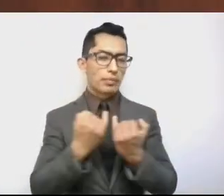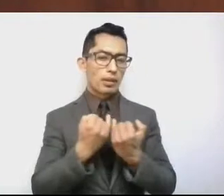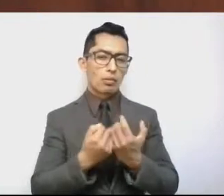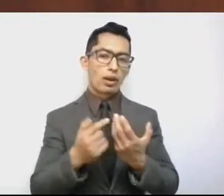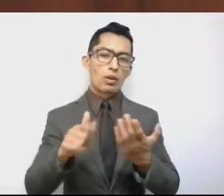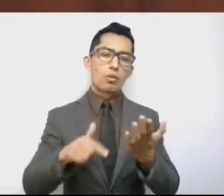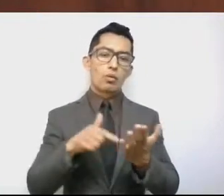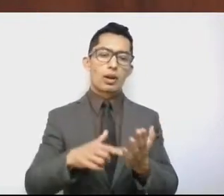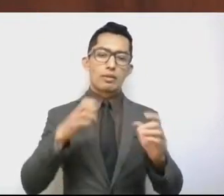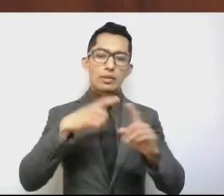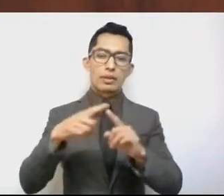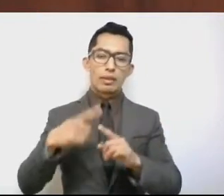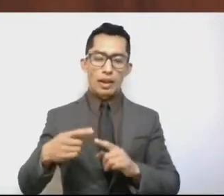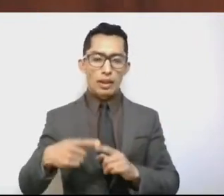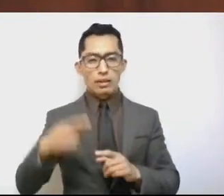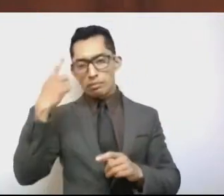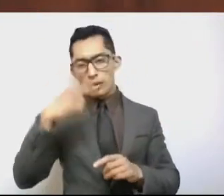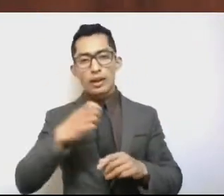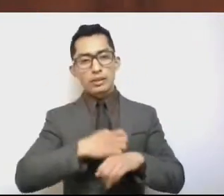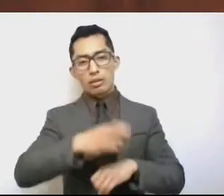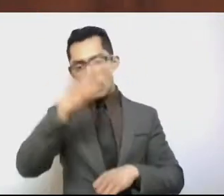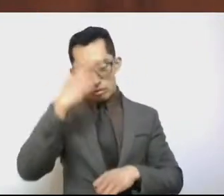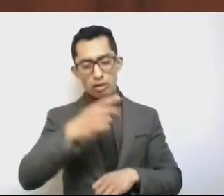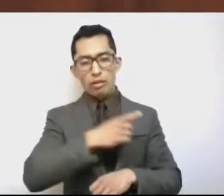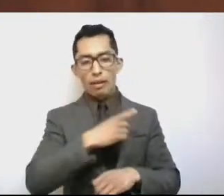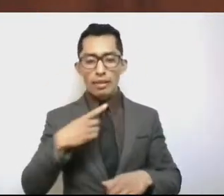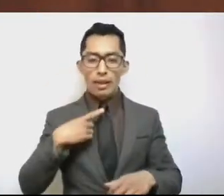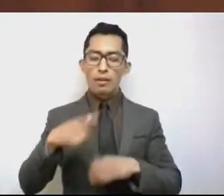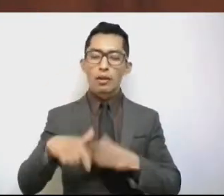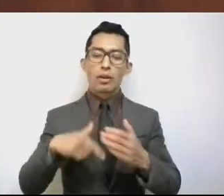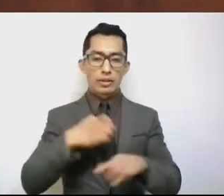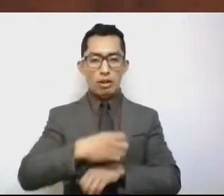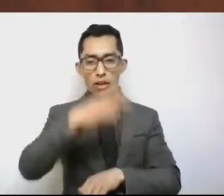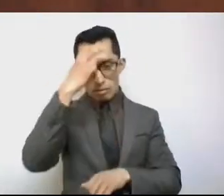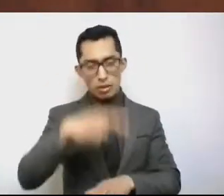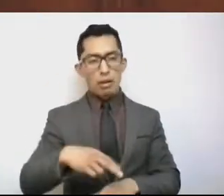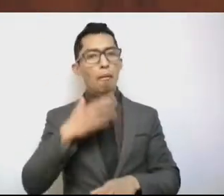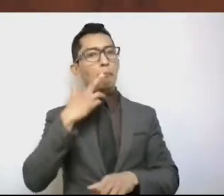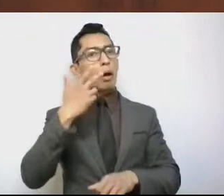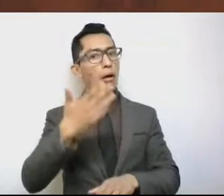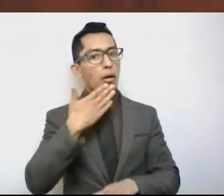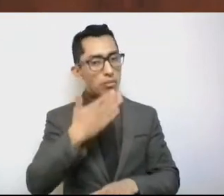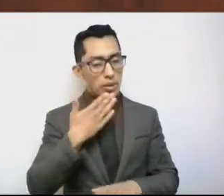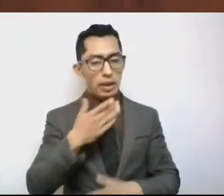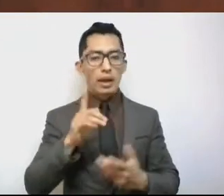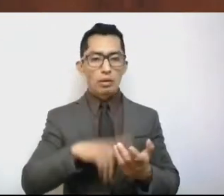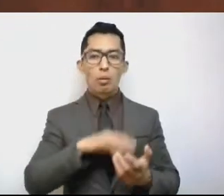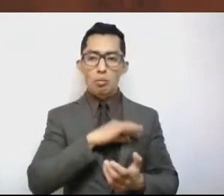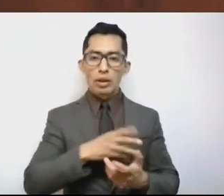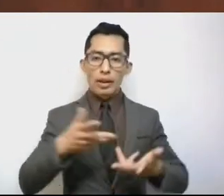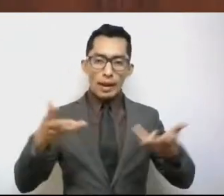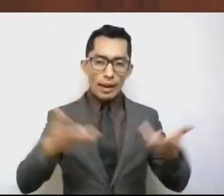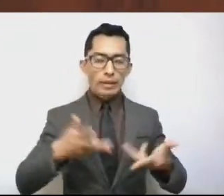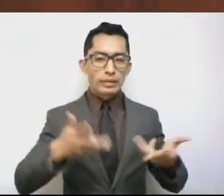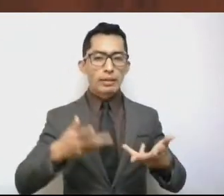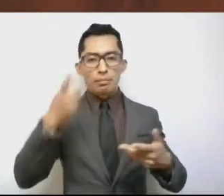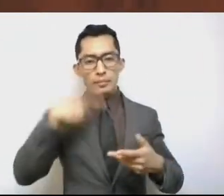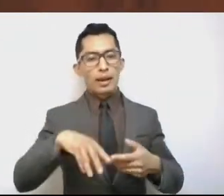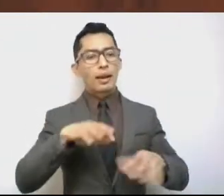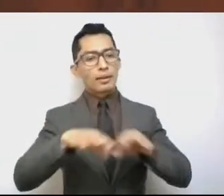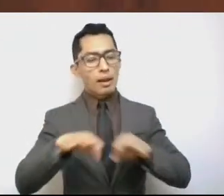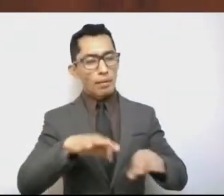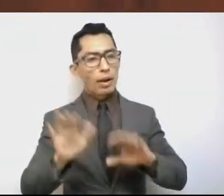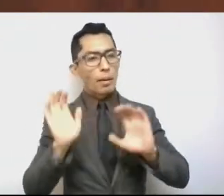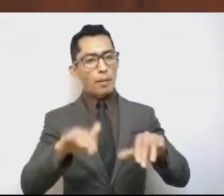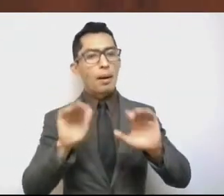infraestructura para que el Estado de México siga siendo una entidad dinámica, una entidad con capacidad para generar empleo y captar